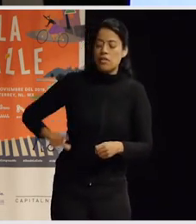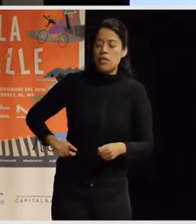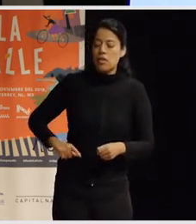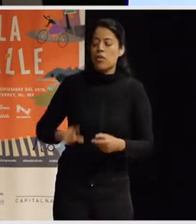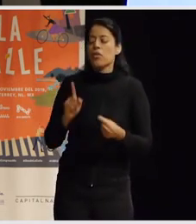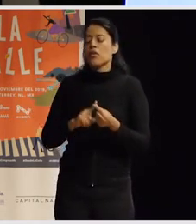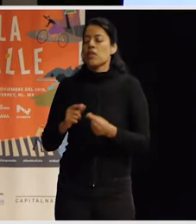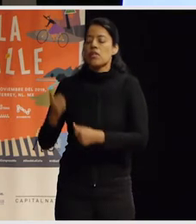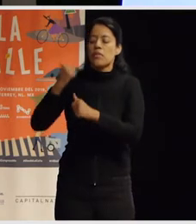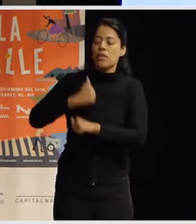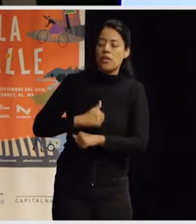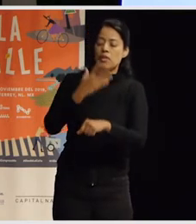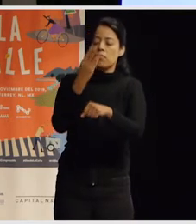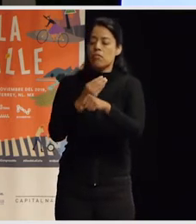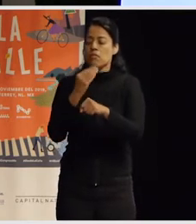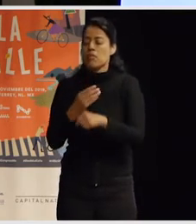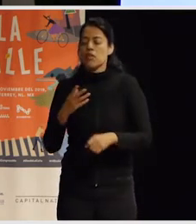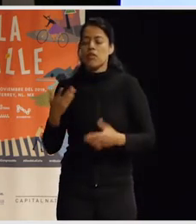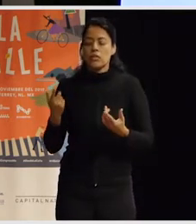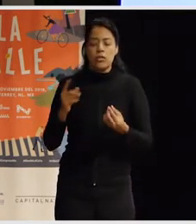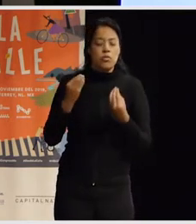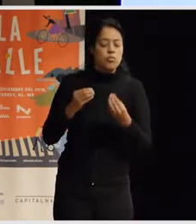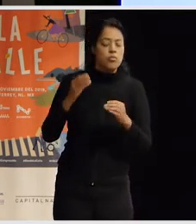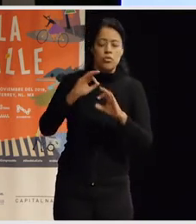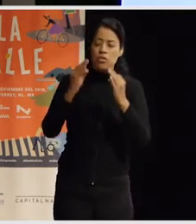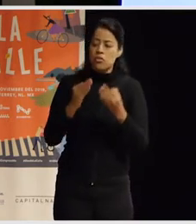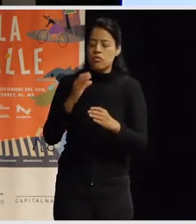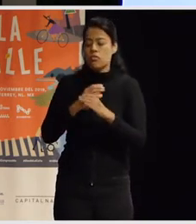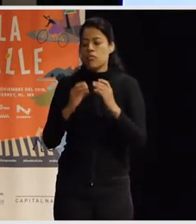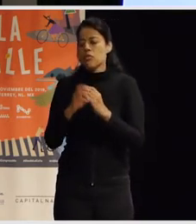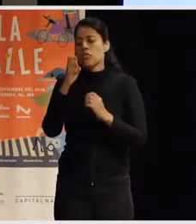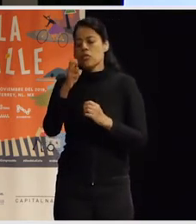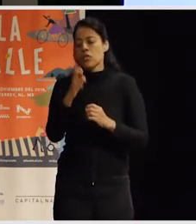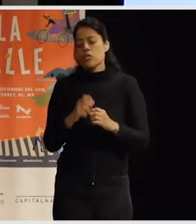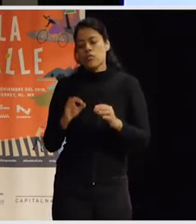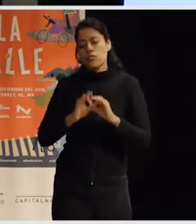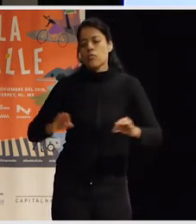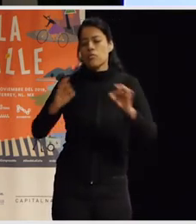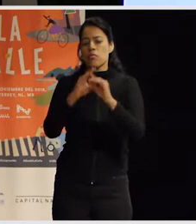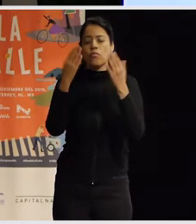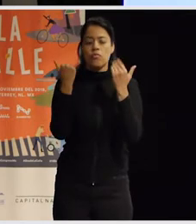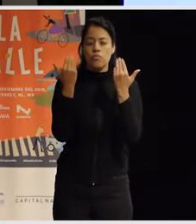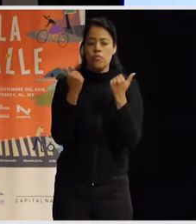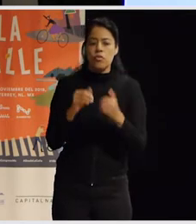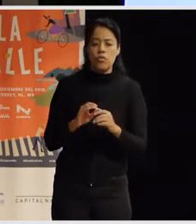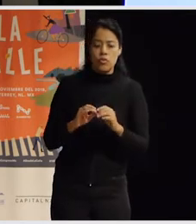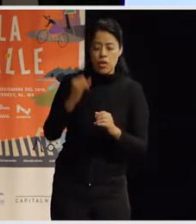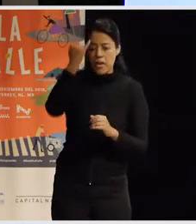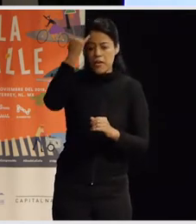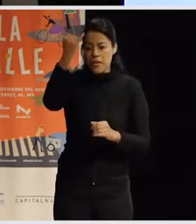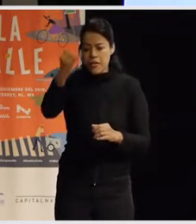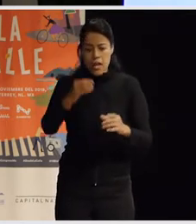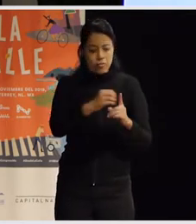operar quién lo va a supervisar quemadas el mantenimiento son muchísimas fórmulas esto es muy importante no hay no hay una fórmula para